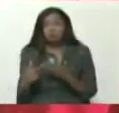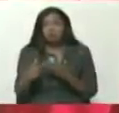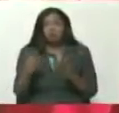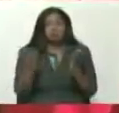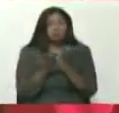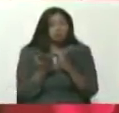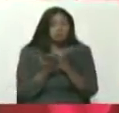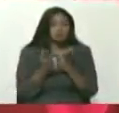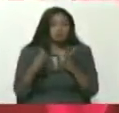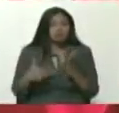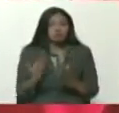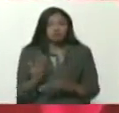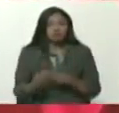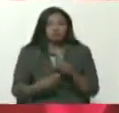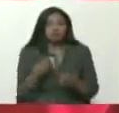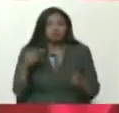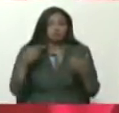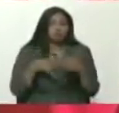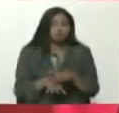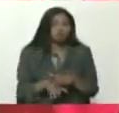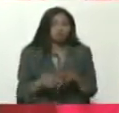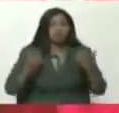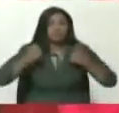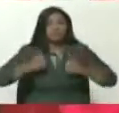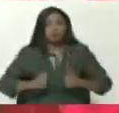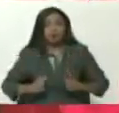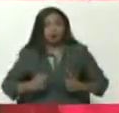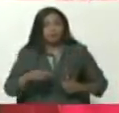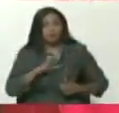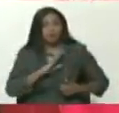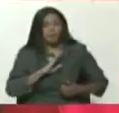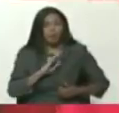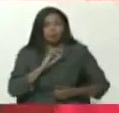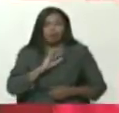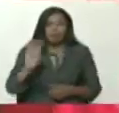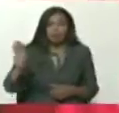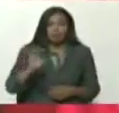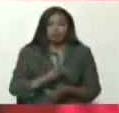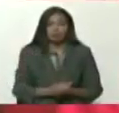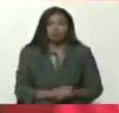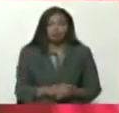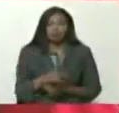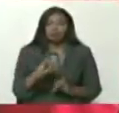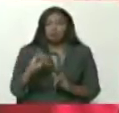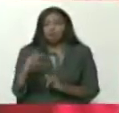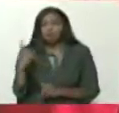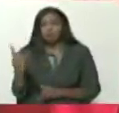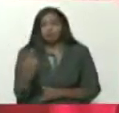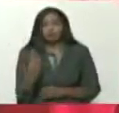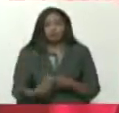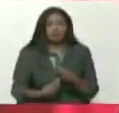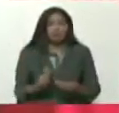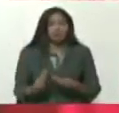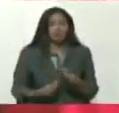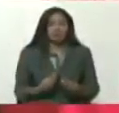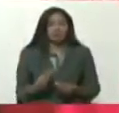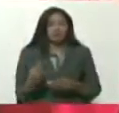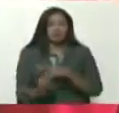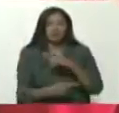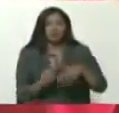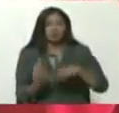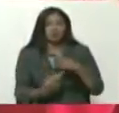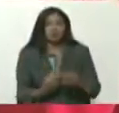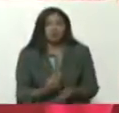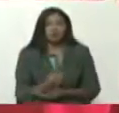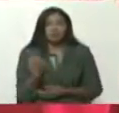estudio necesarios a través del morral de la patria. Esto solo se puede hacer en revolución. Esto solo lo